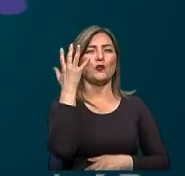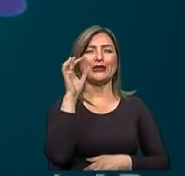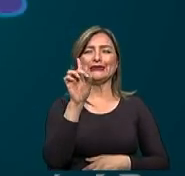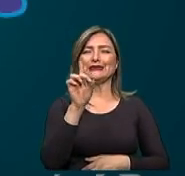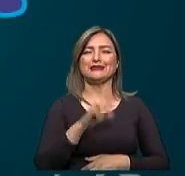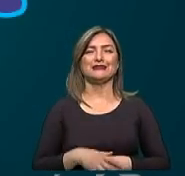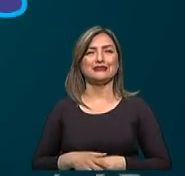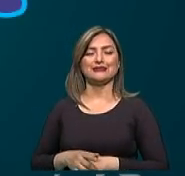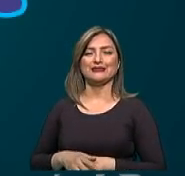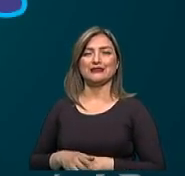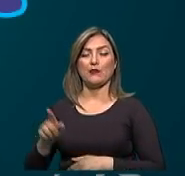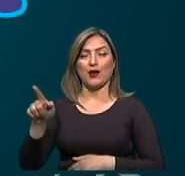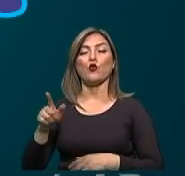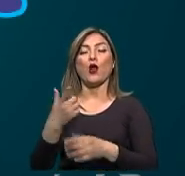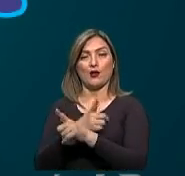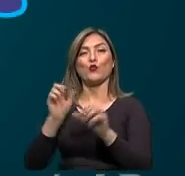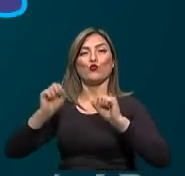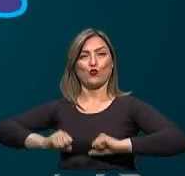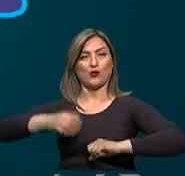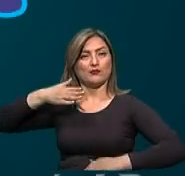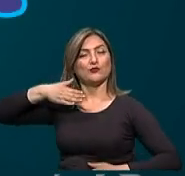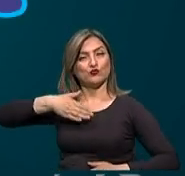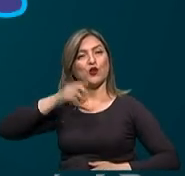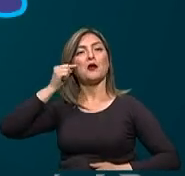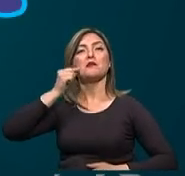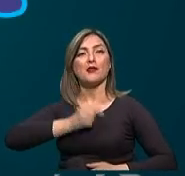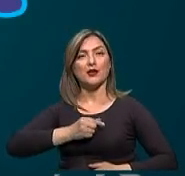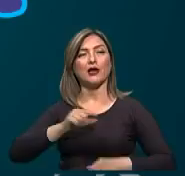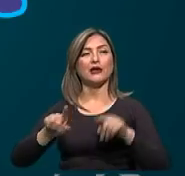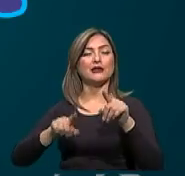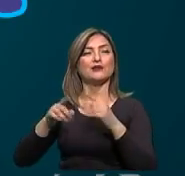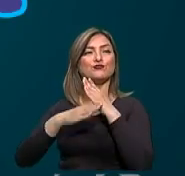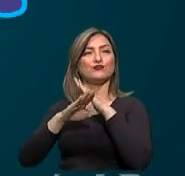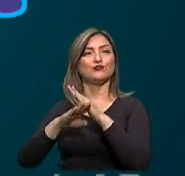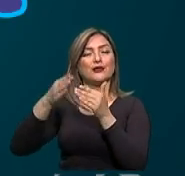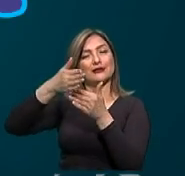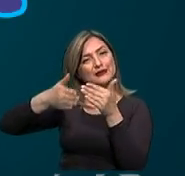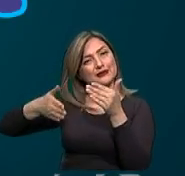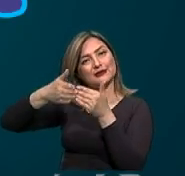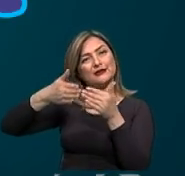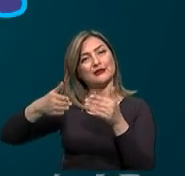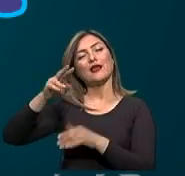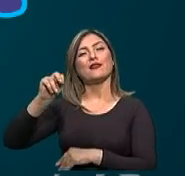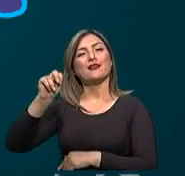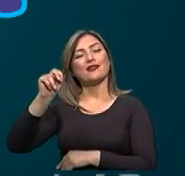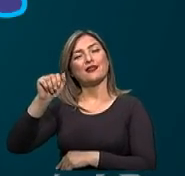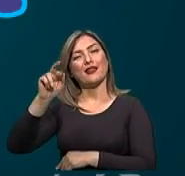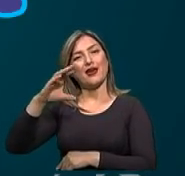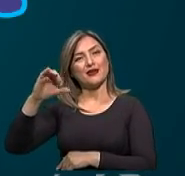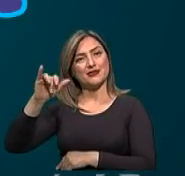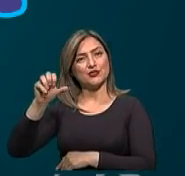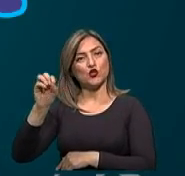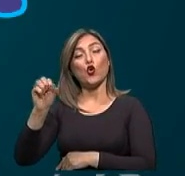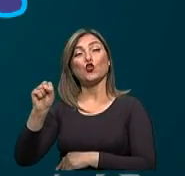los límites del pico y placa. En la avenida Mariscal Sucre, con restricción, en la calle de Los Narcisos no hay